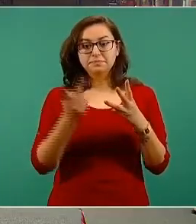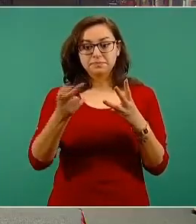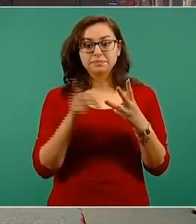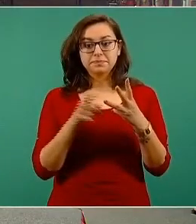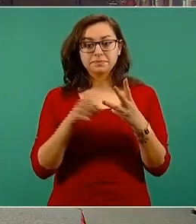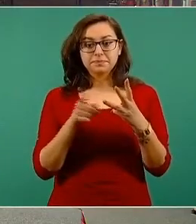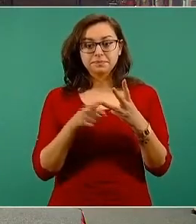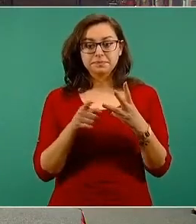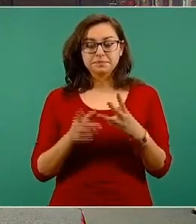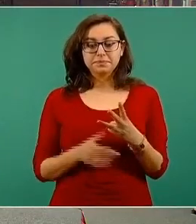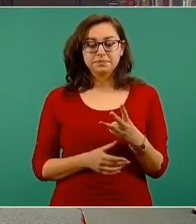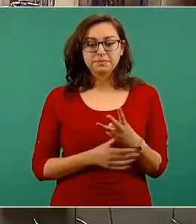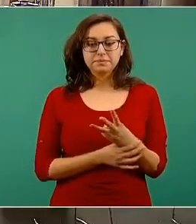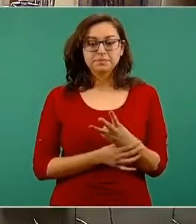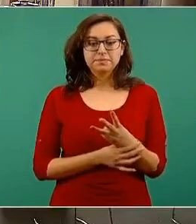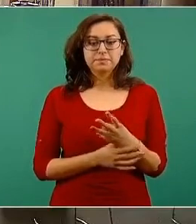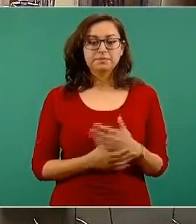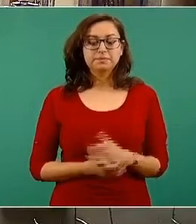pregunta, por favor.